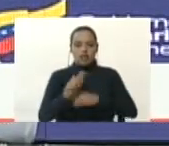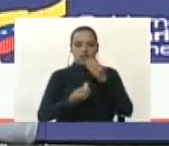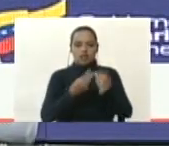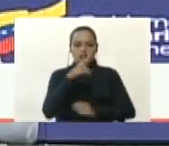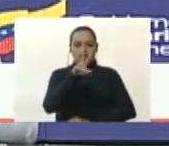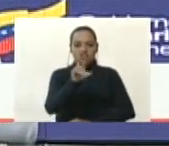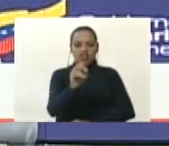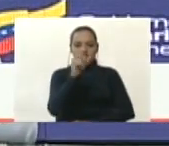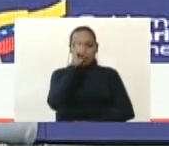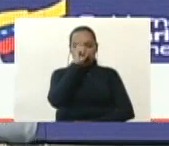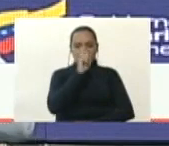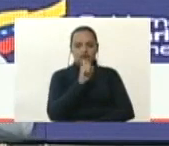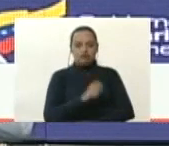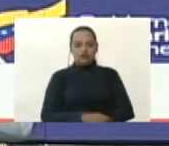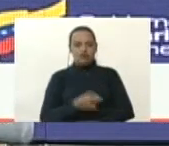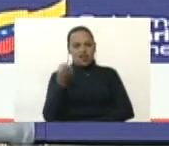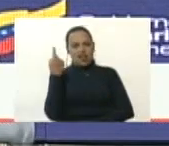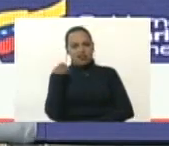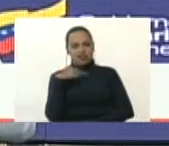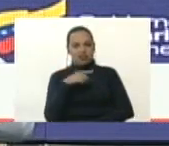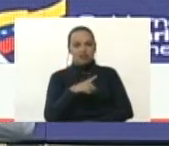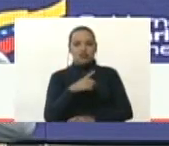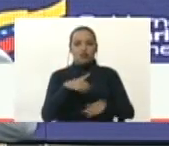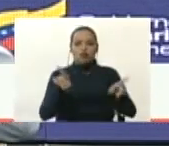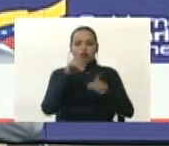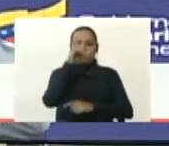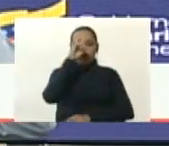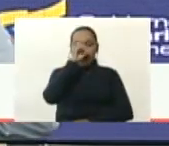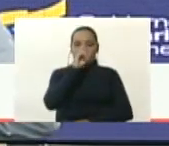ayer, ¿no?, cumplió 20 años de su